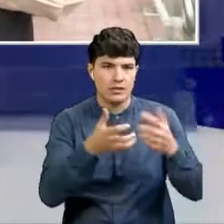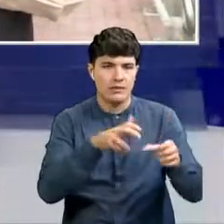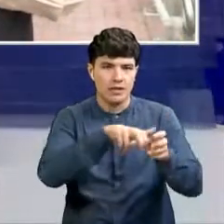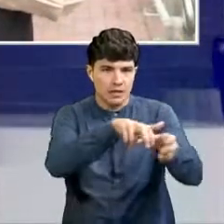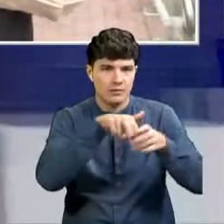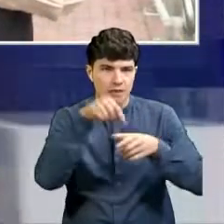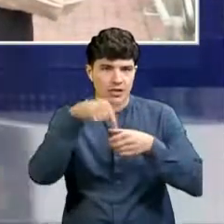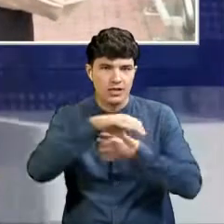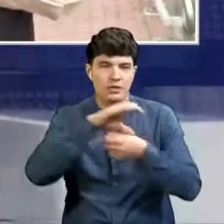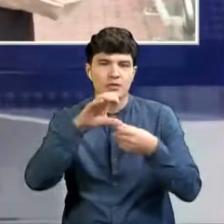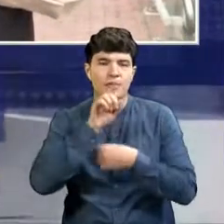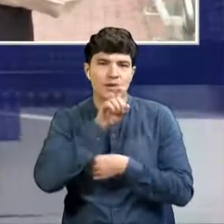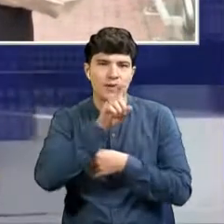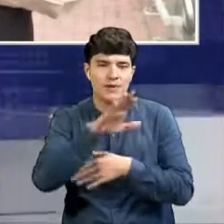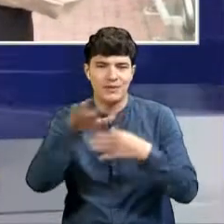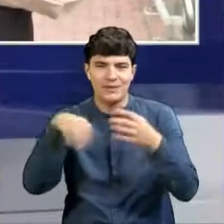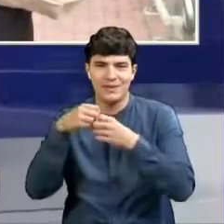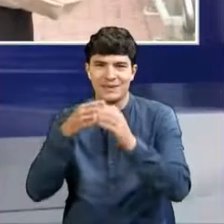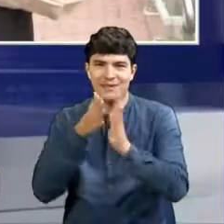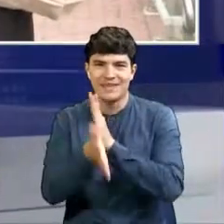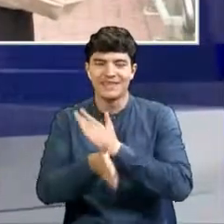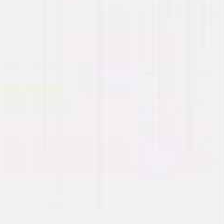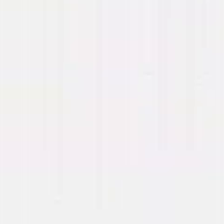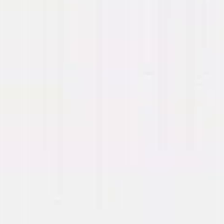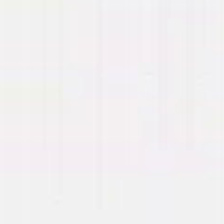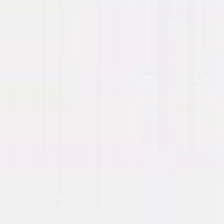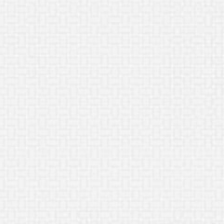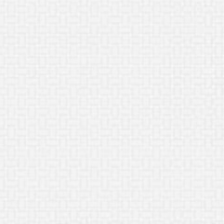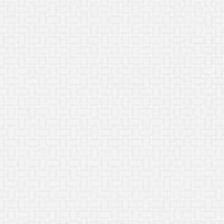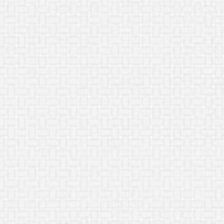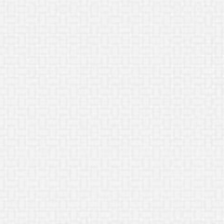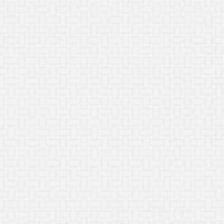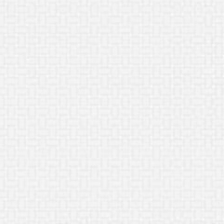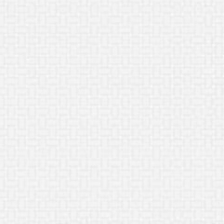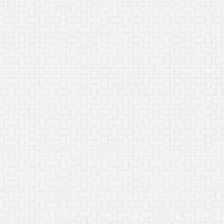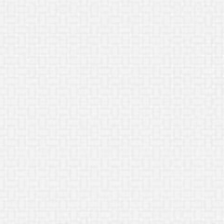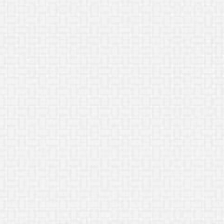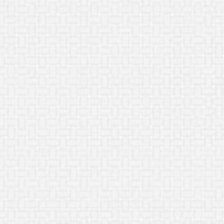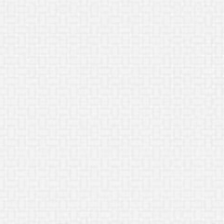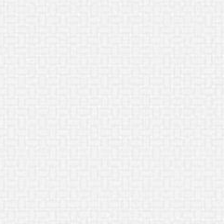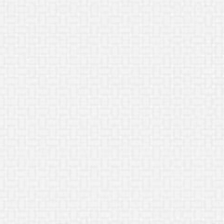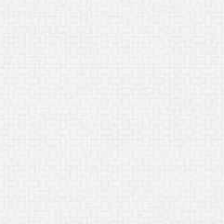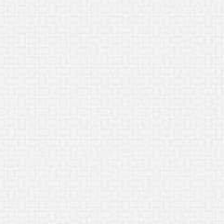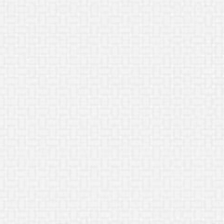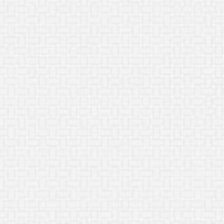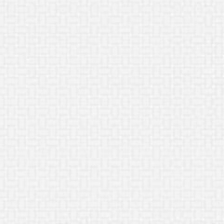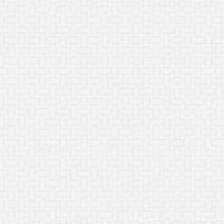capital santandereana eso es todo por el momento sigan ustedes en estudio en antro puntocom